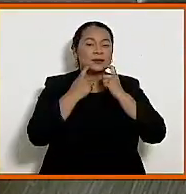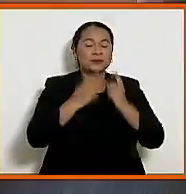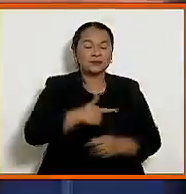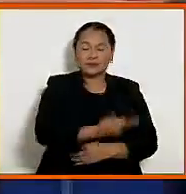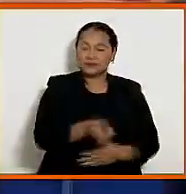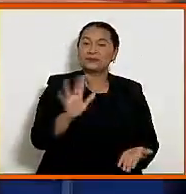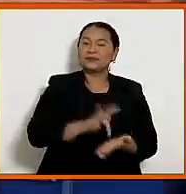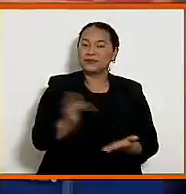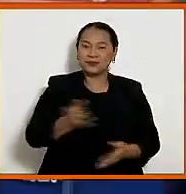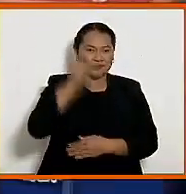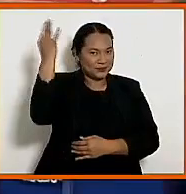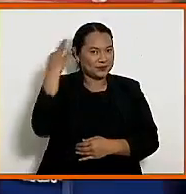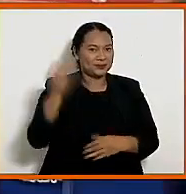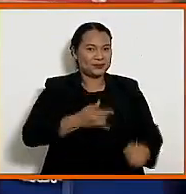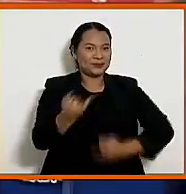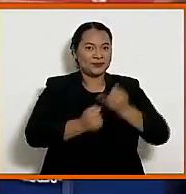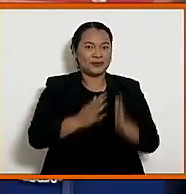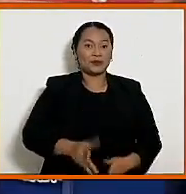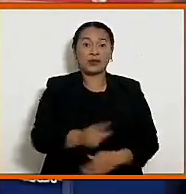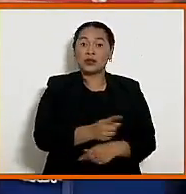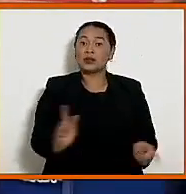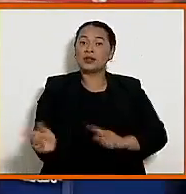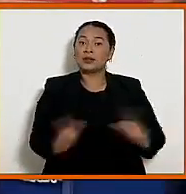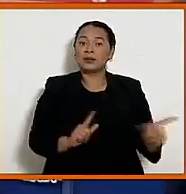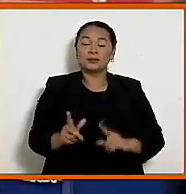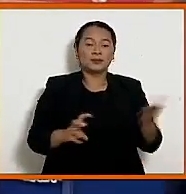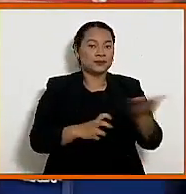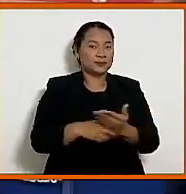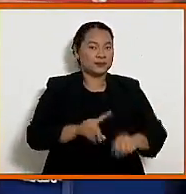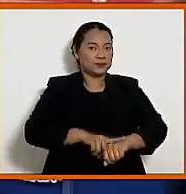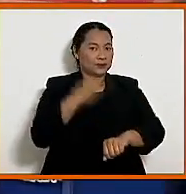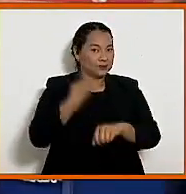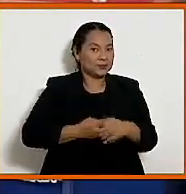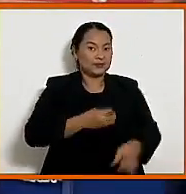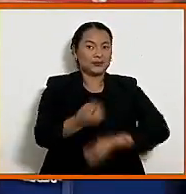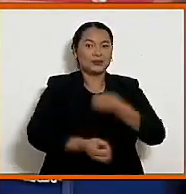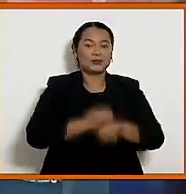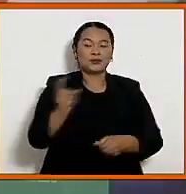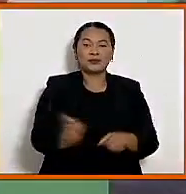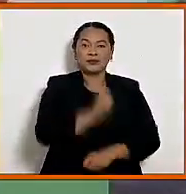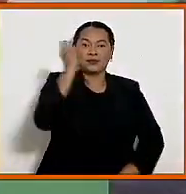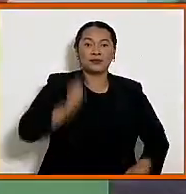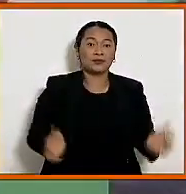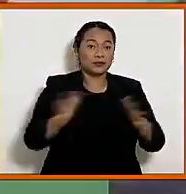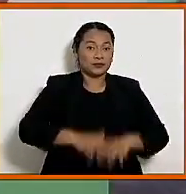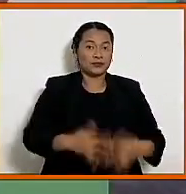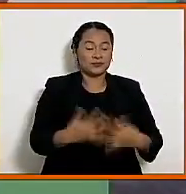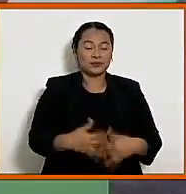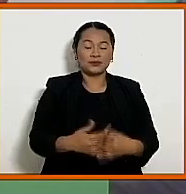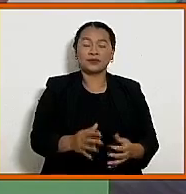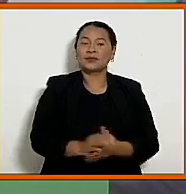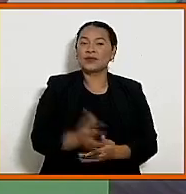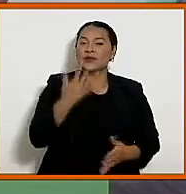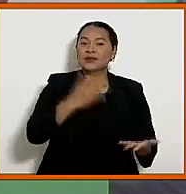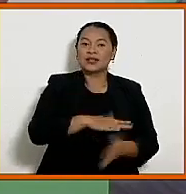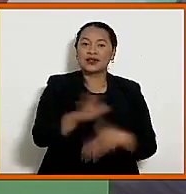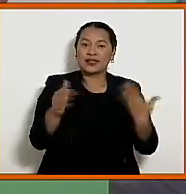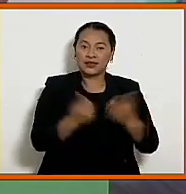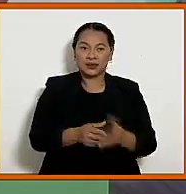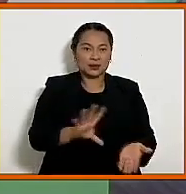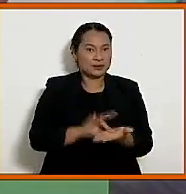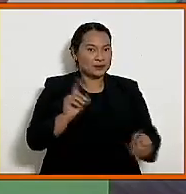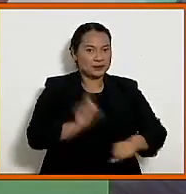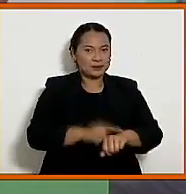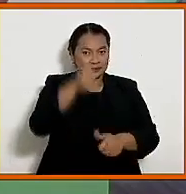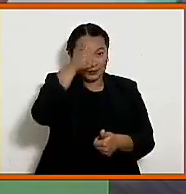gracias, Francini. Así es, querido jugador. Esperamos que tengas tu boleto en mano porque vamos a incorporar nuestras esferas al juego. Te deseo muchísima suerte y aprovecho este momento para recordarte